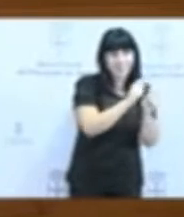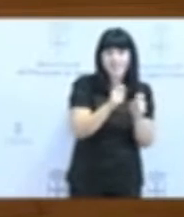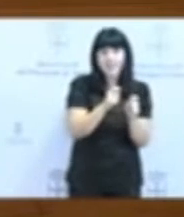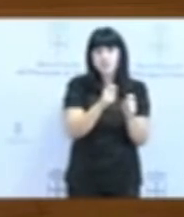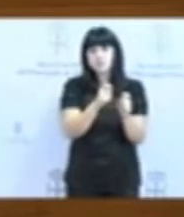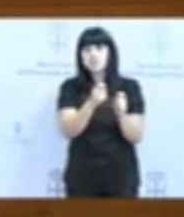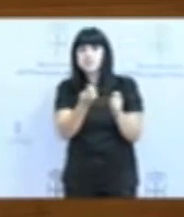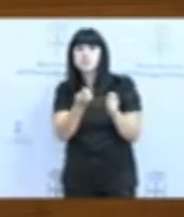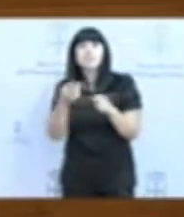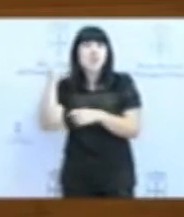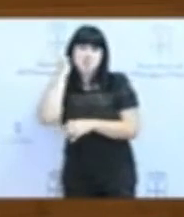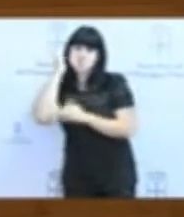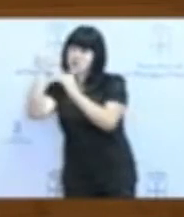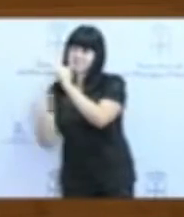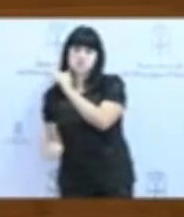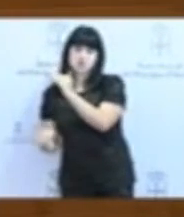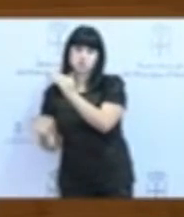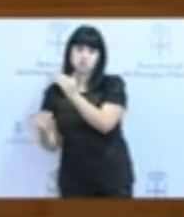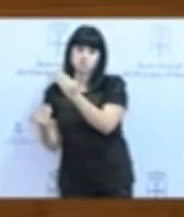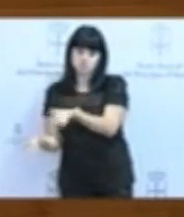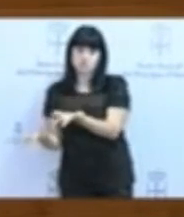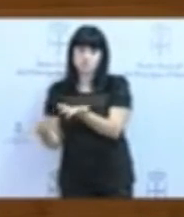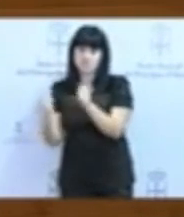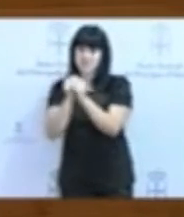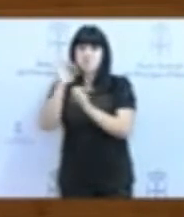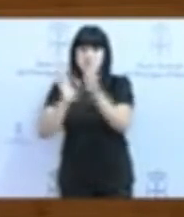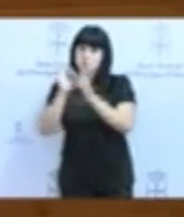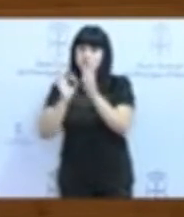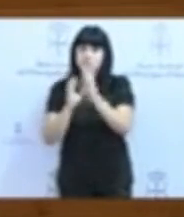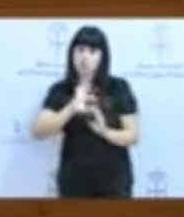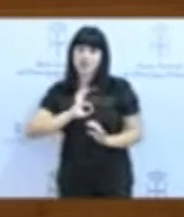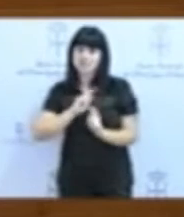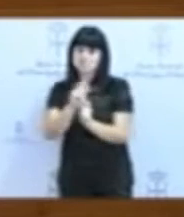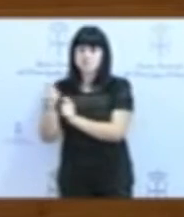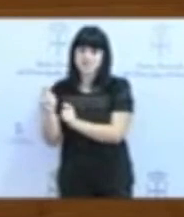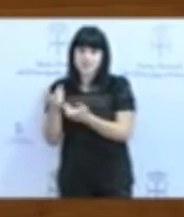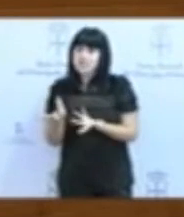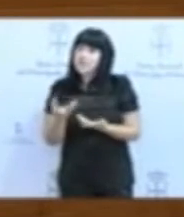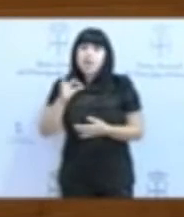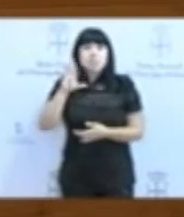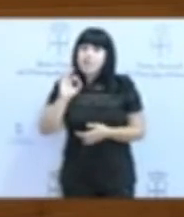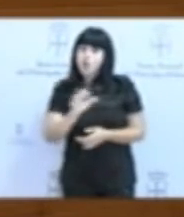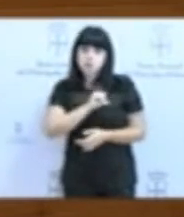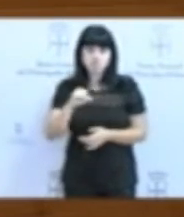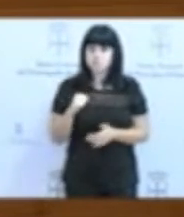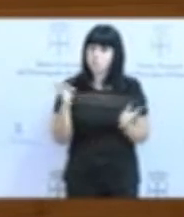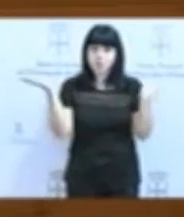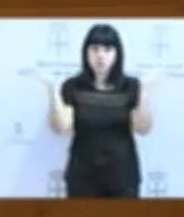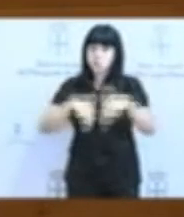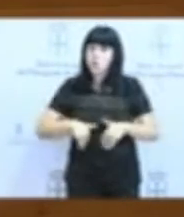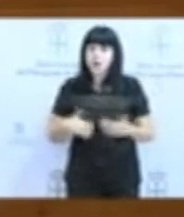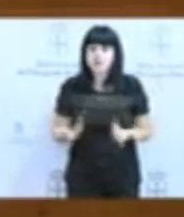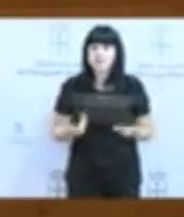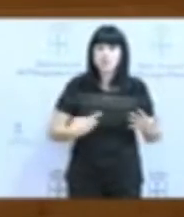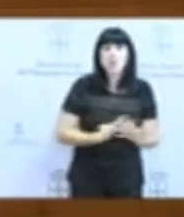la población le tocan el 20% de las medallas. Ni una sola medalla de oro individual, cosa que se han recibido 19